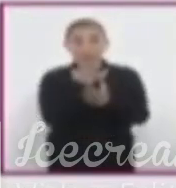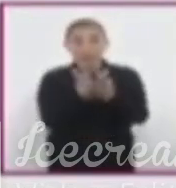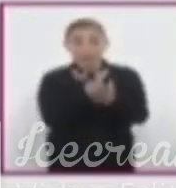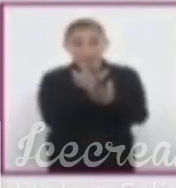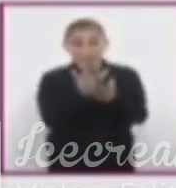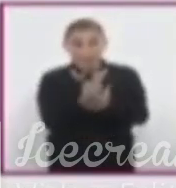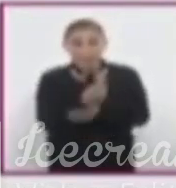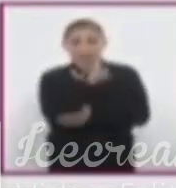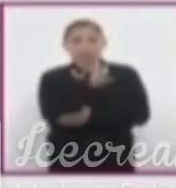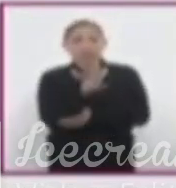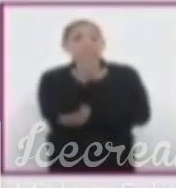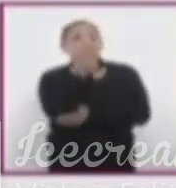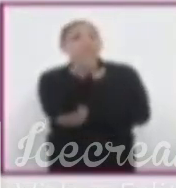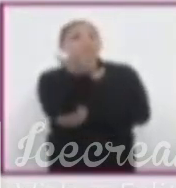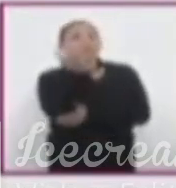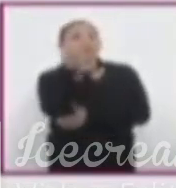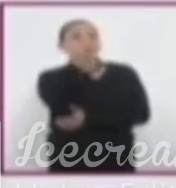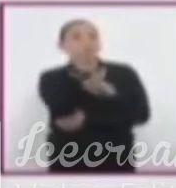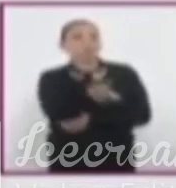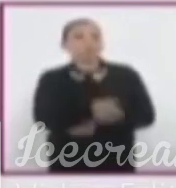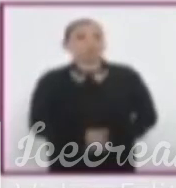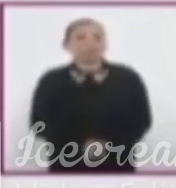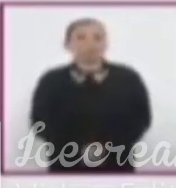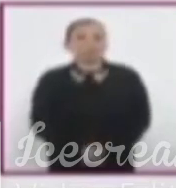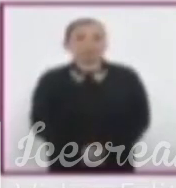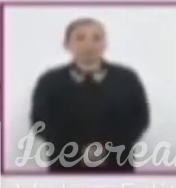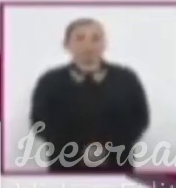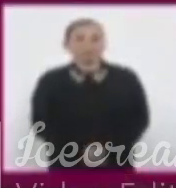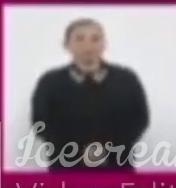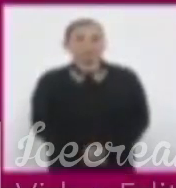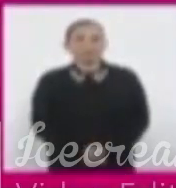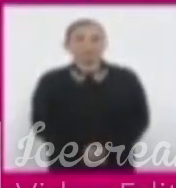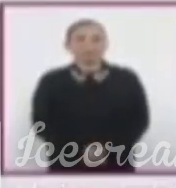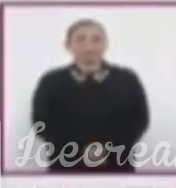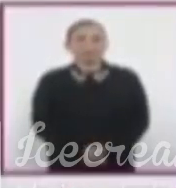costará 225 pesos.